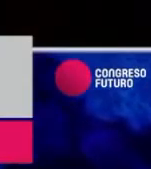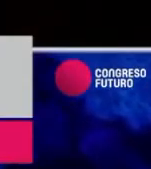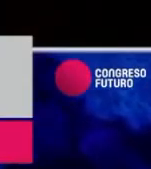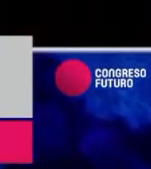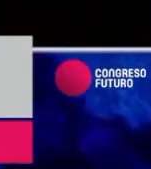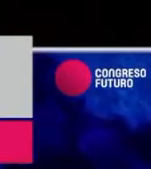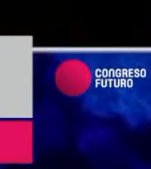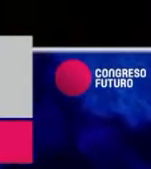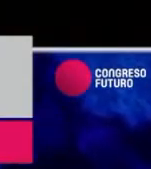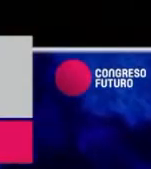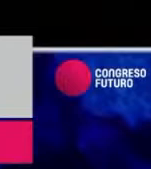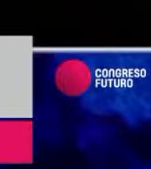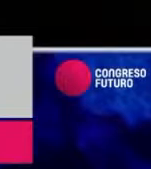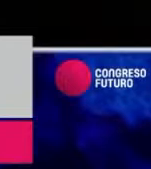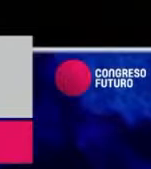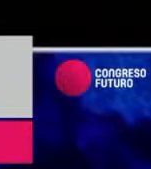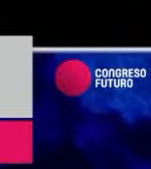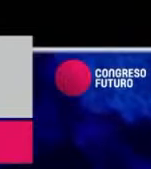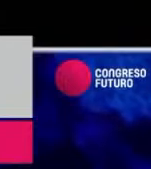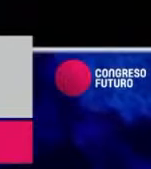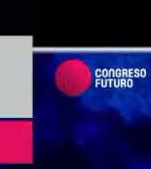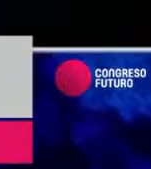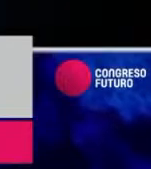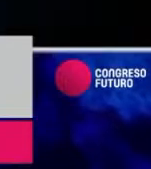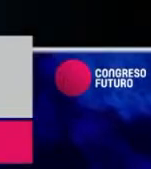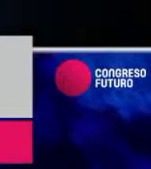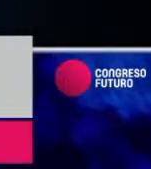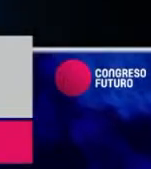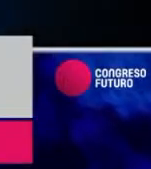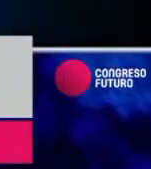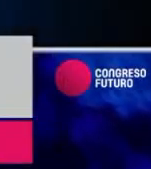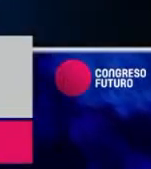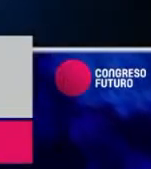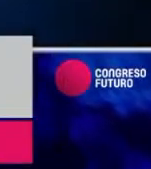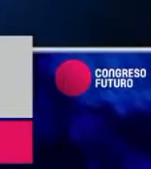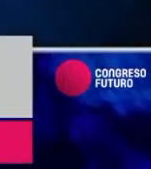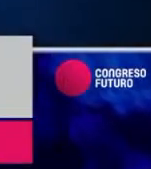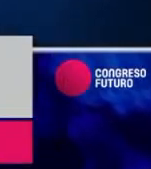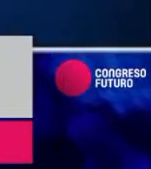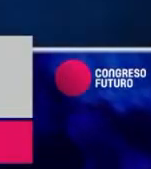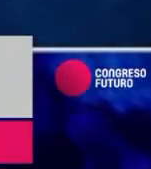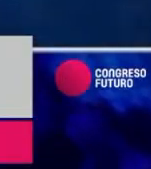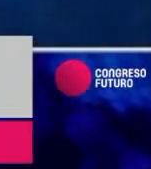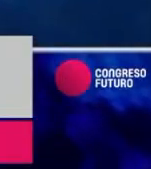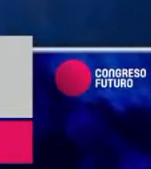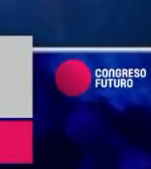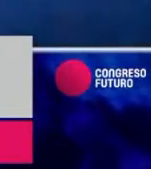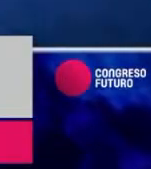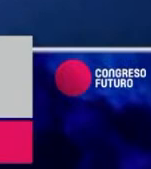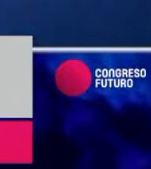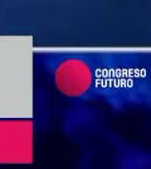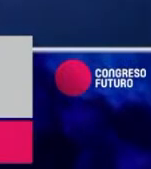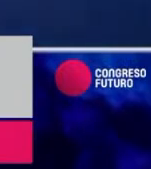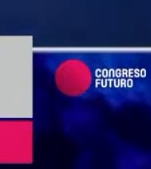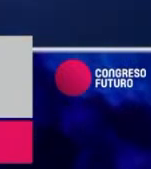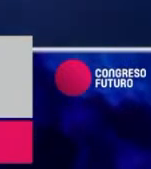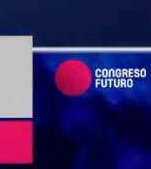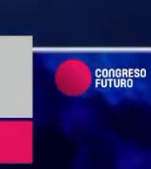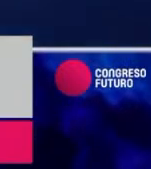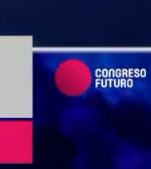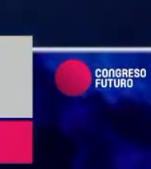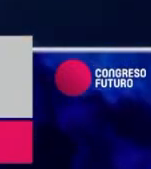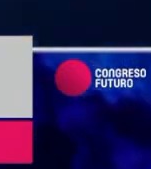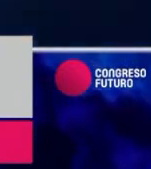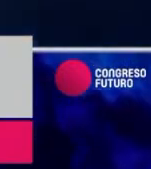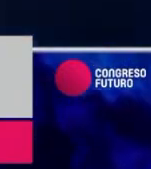fenómenos astronómicos, de cambio climático, de inteligencia artificial, y mucha gente, aunque se conocen